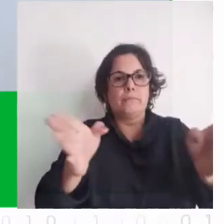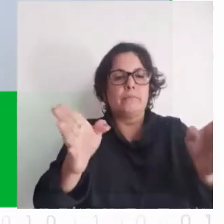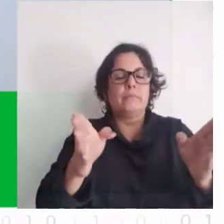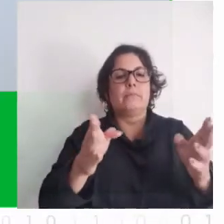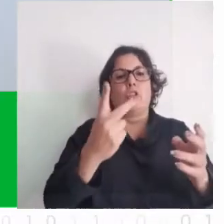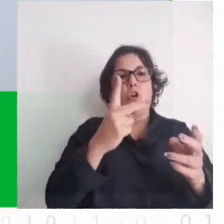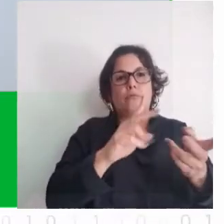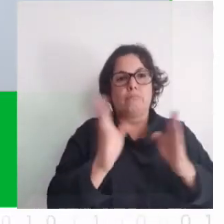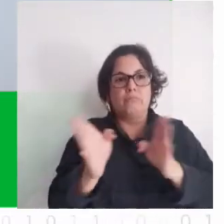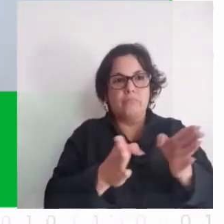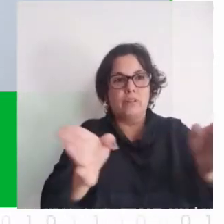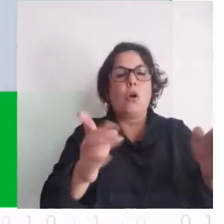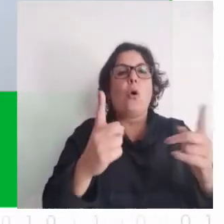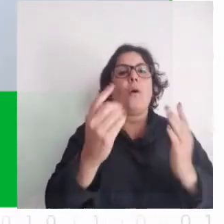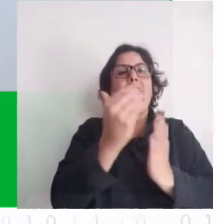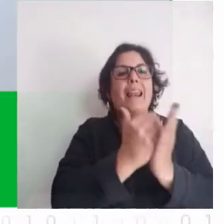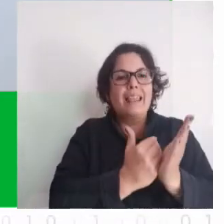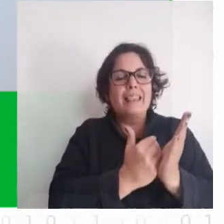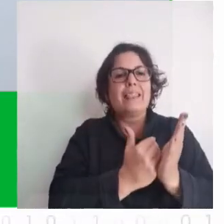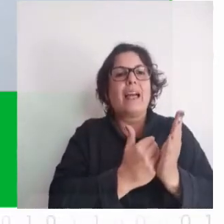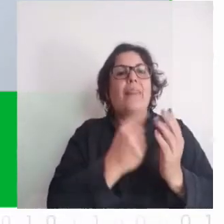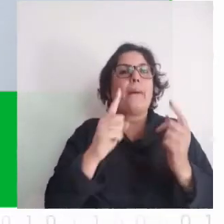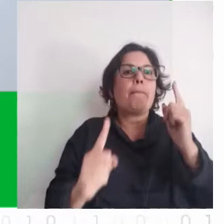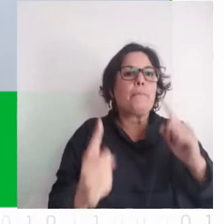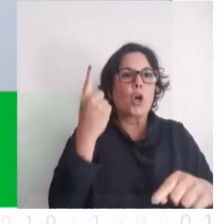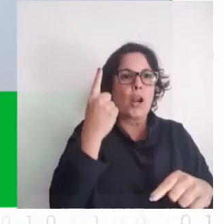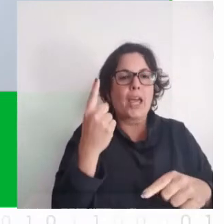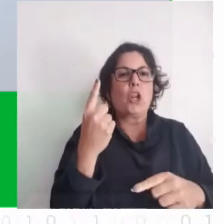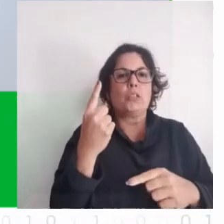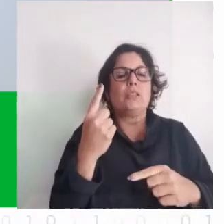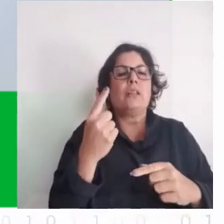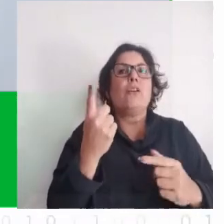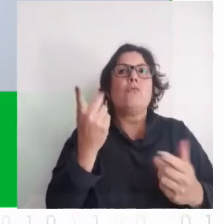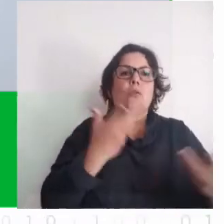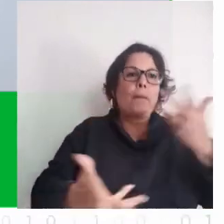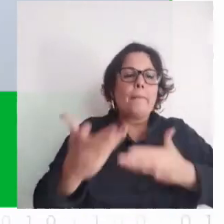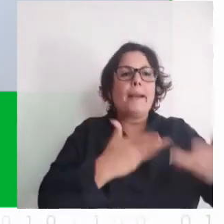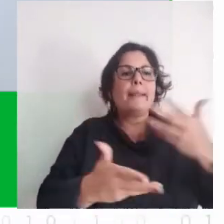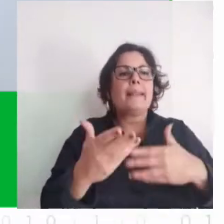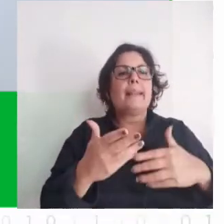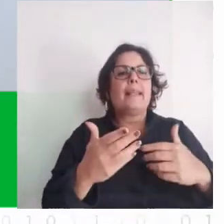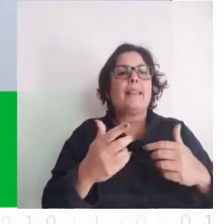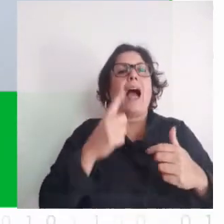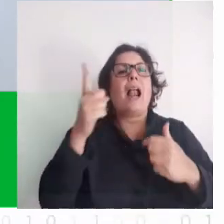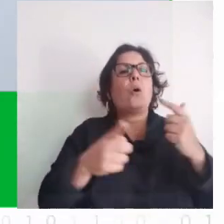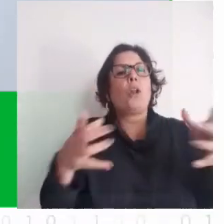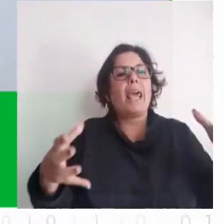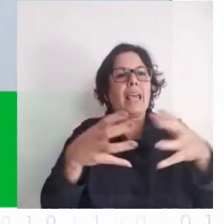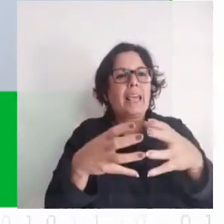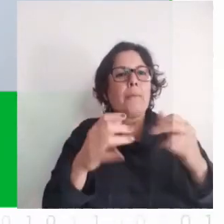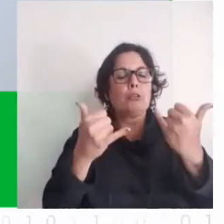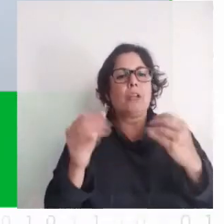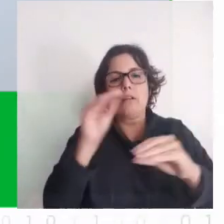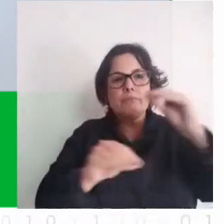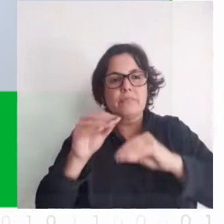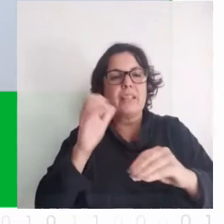una lista de pioneros que fue compartida con aquellos equipos que estaban delineando las estrategias de